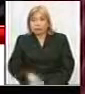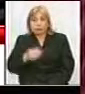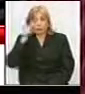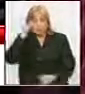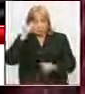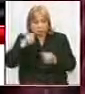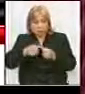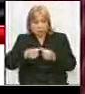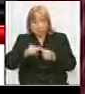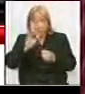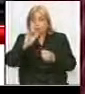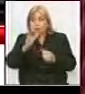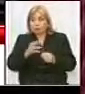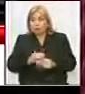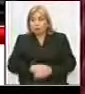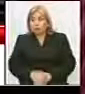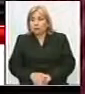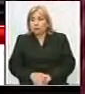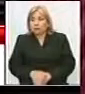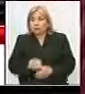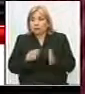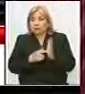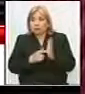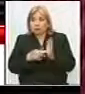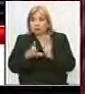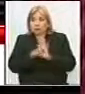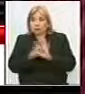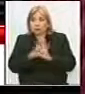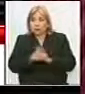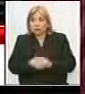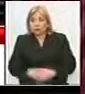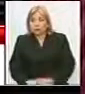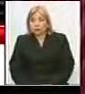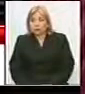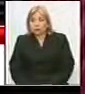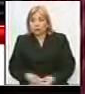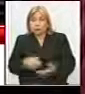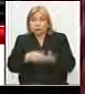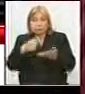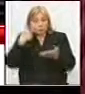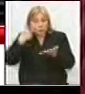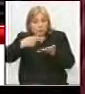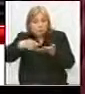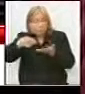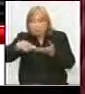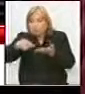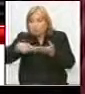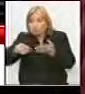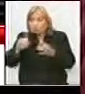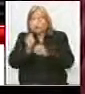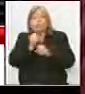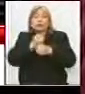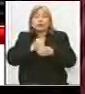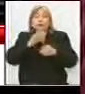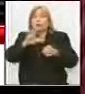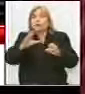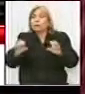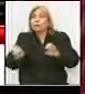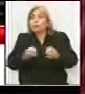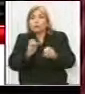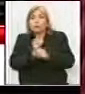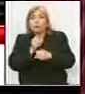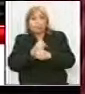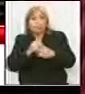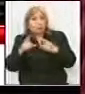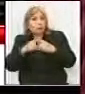sus atribuciones, señala la ley: dirigir y supervisar la marcha del gobierno regional y sus órganos administrativos y